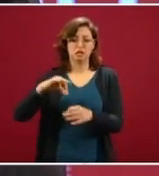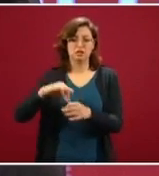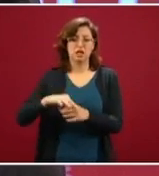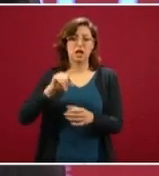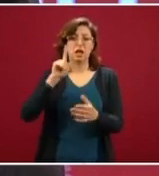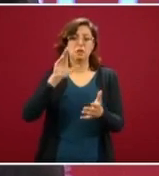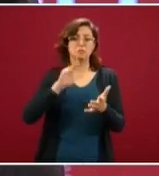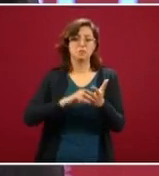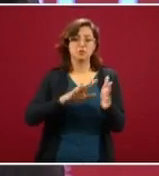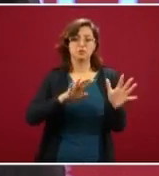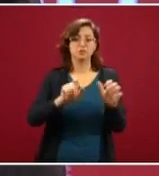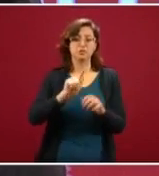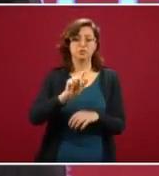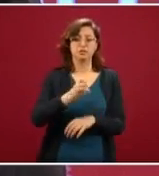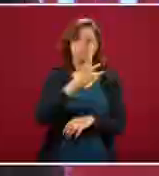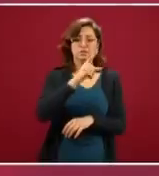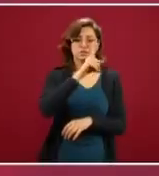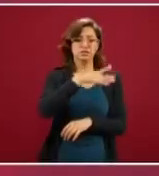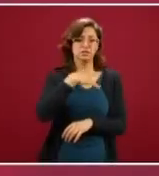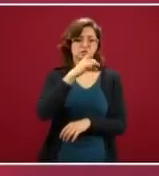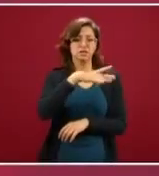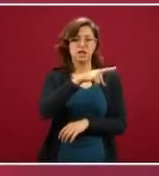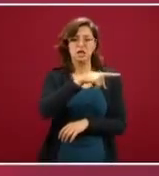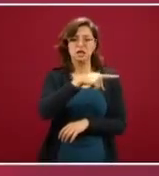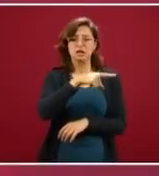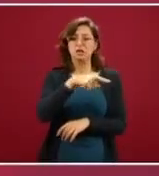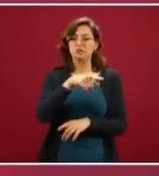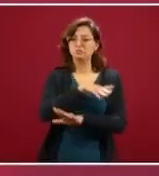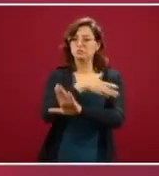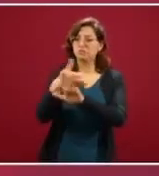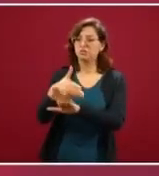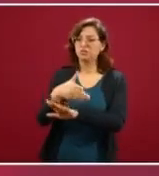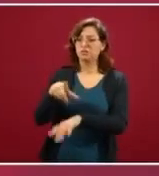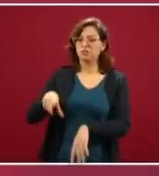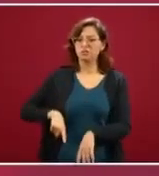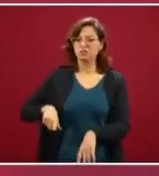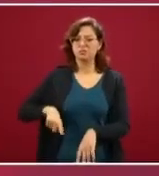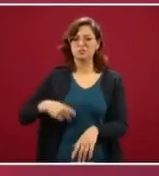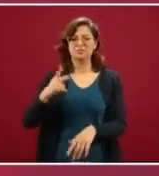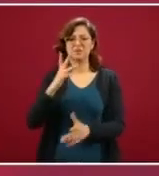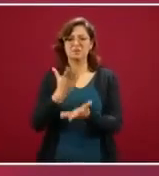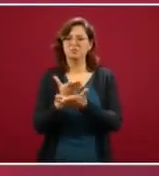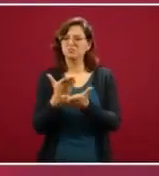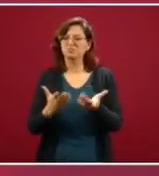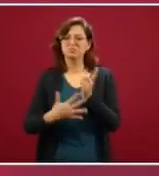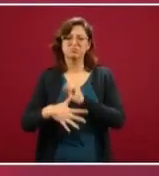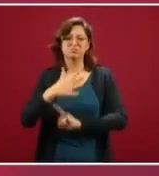1973 en Chile. Pues son otras condiciones, completamente distintas.